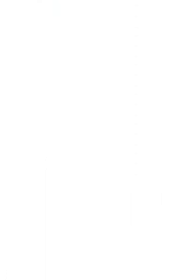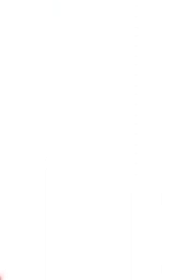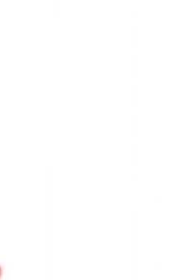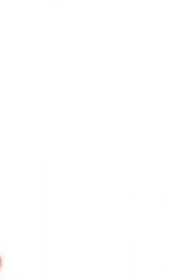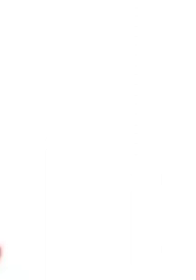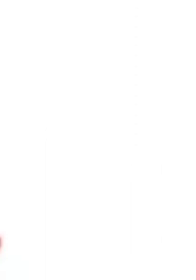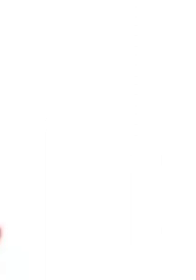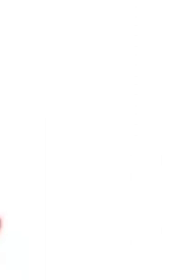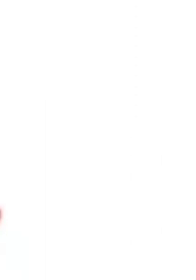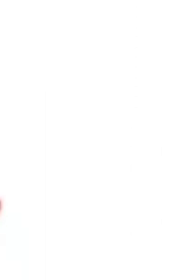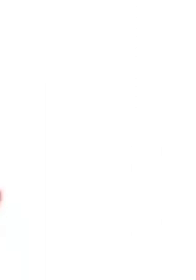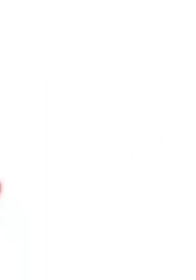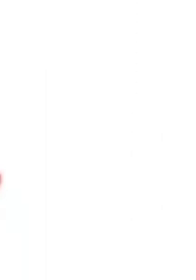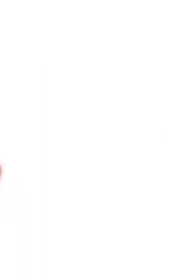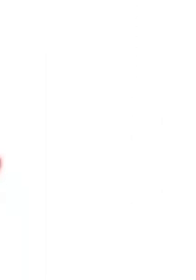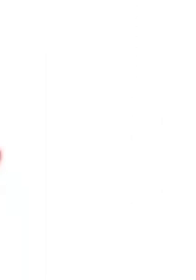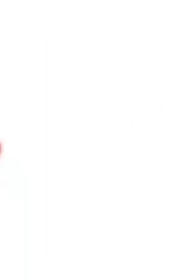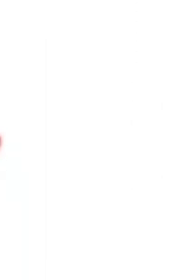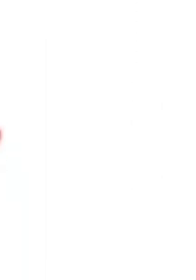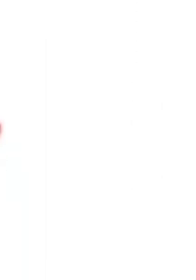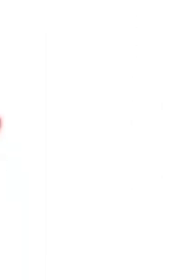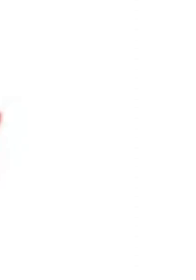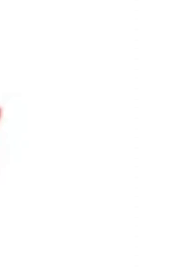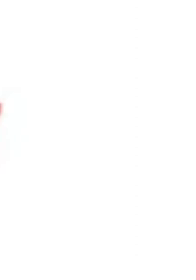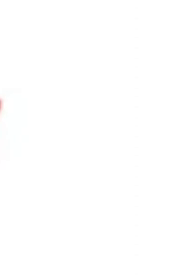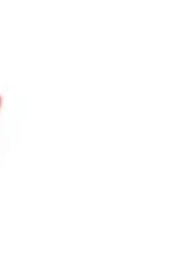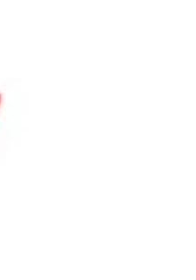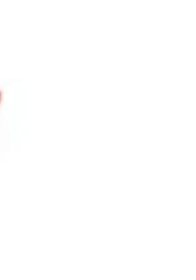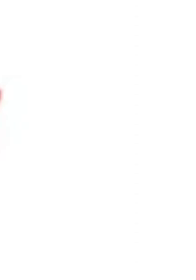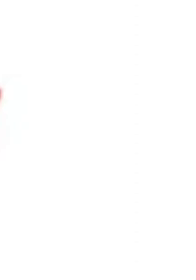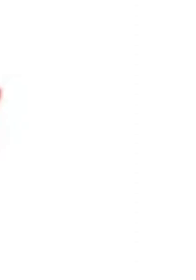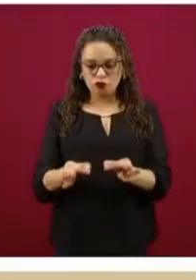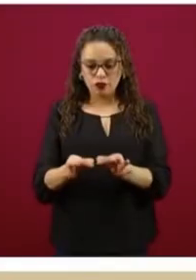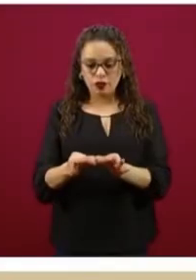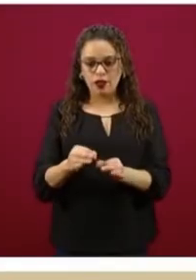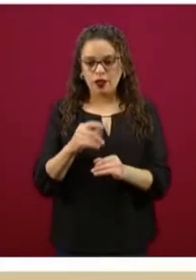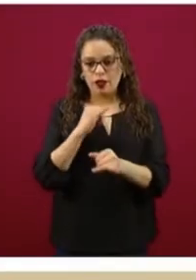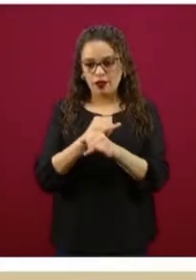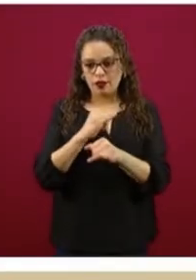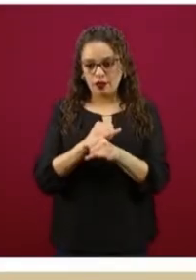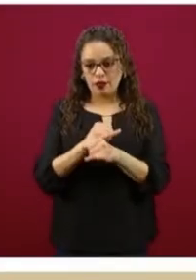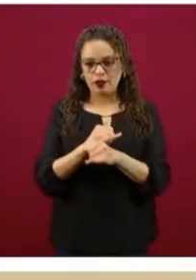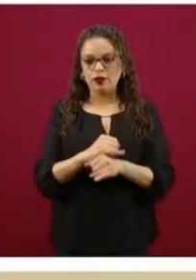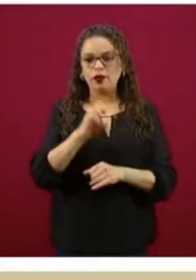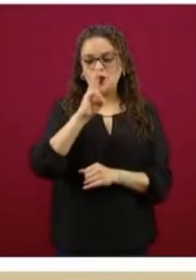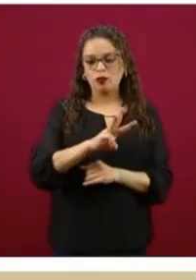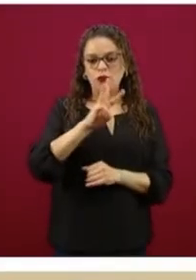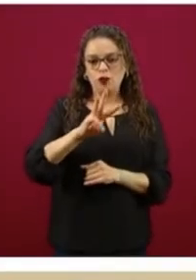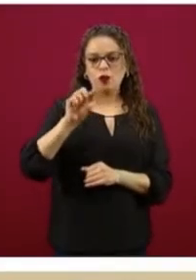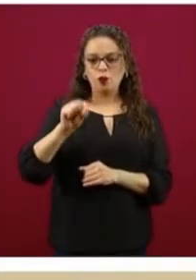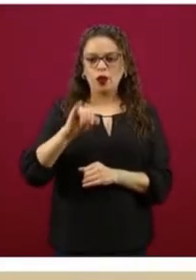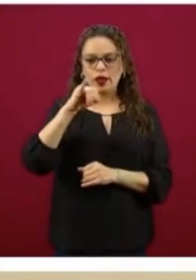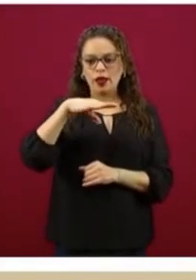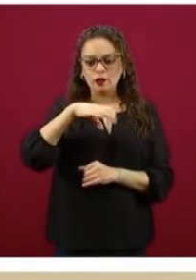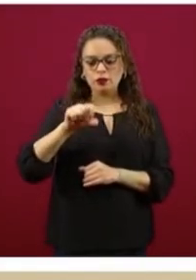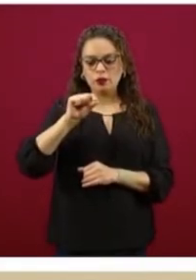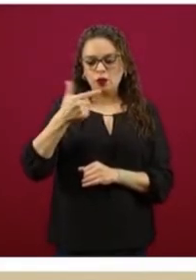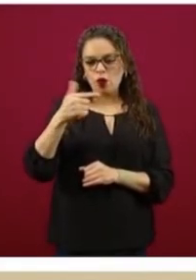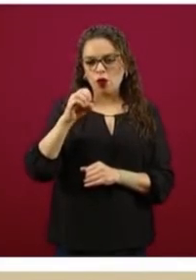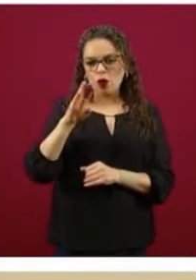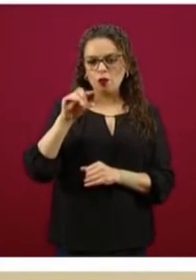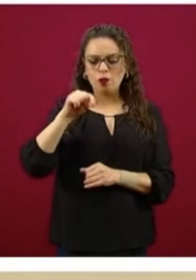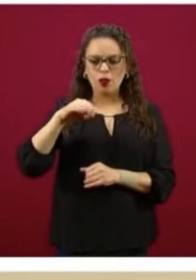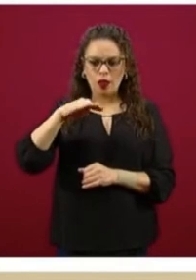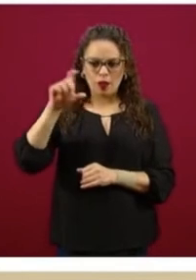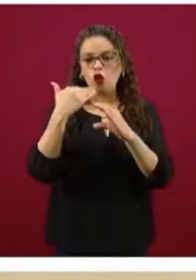y 23.717 trabajadores independientes registrados en el IMSS. Ello porque al pagar su seguridad social, son susceptibles